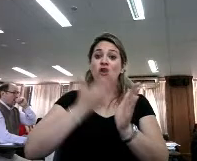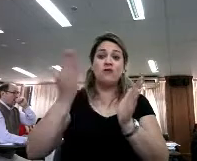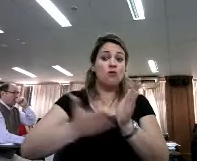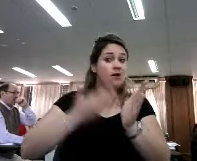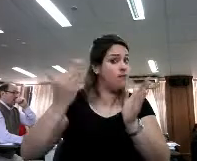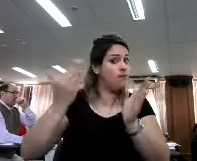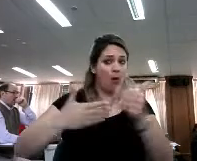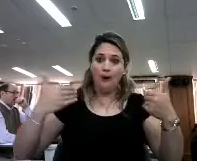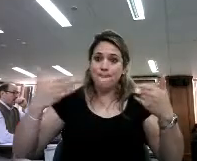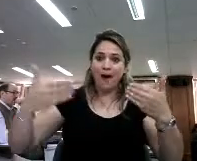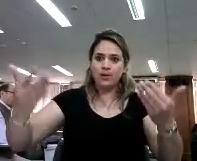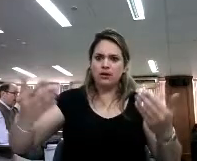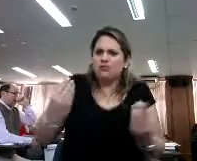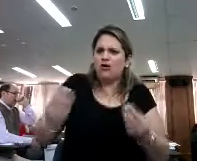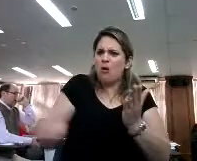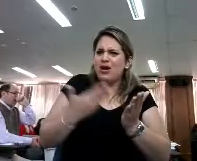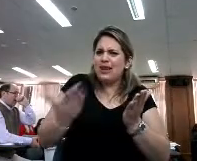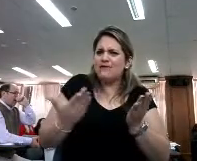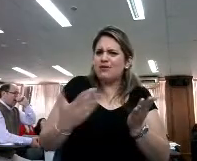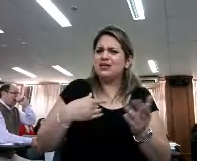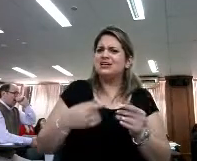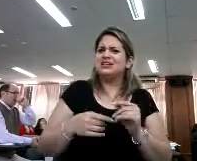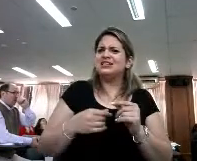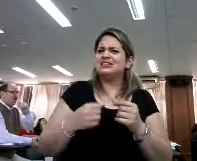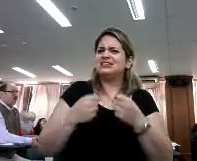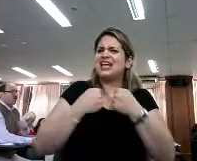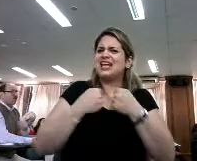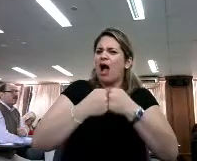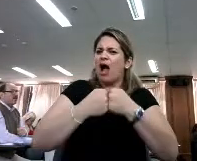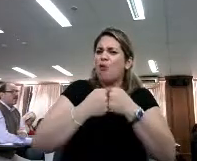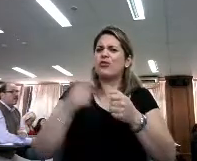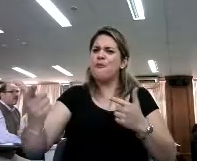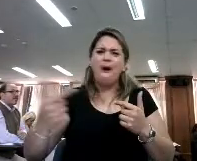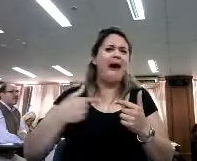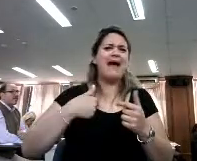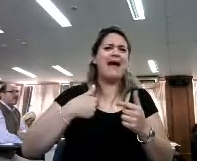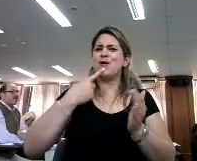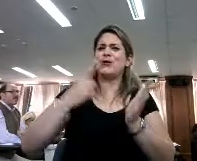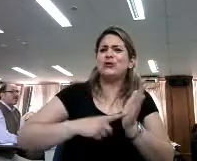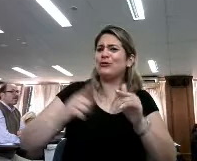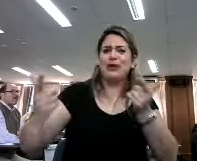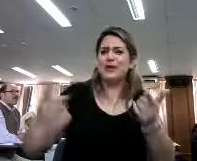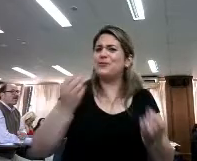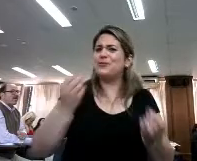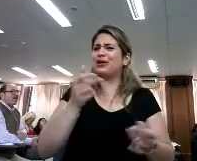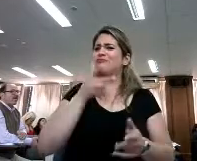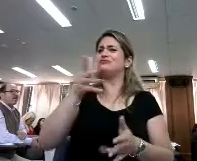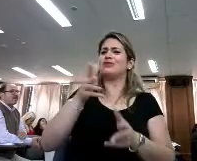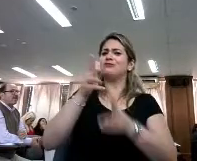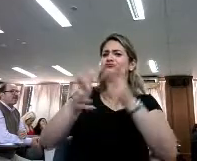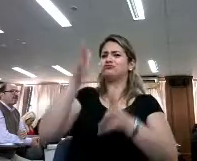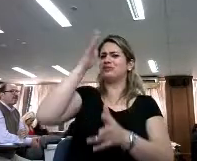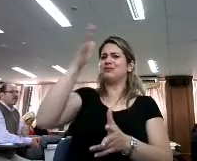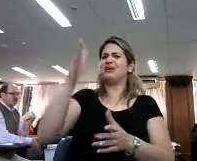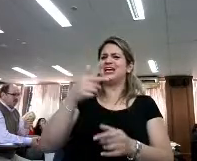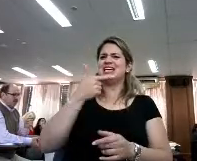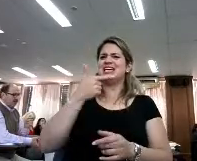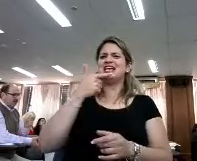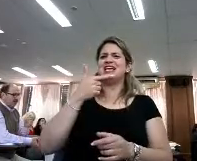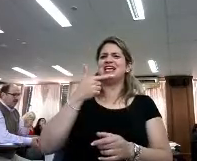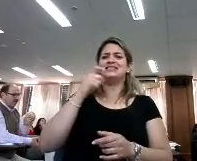títulos. Pero ¿cómo accedo a títulos si no tengo los acuerdos? No, Silvio, no hables barbaridades, porque es que Random House